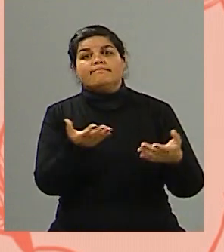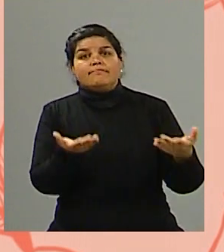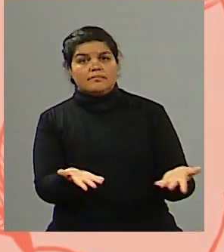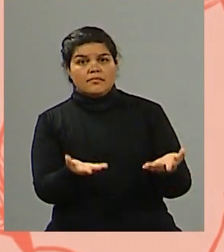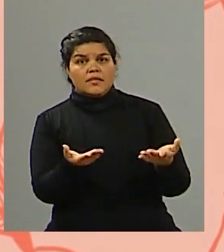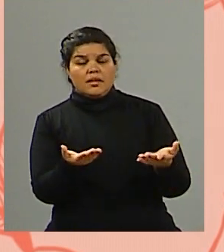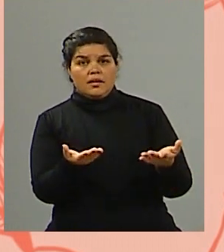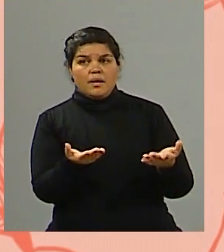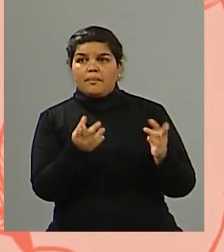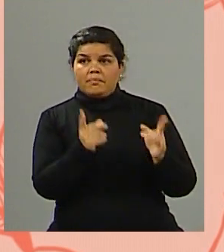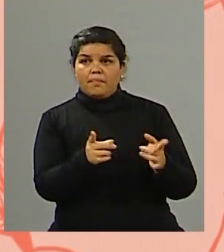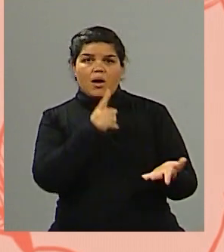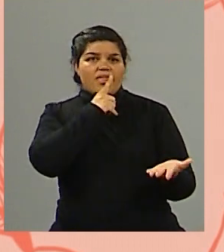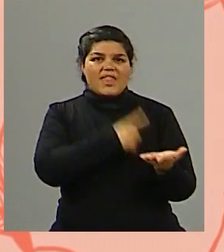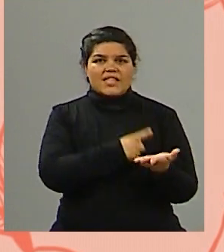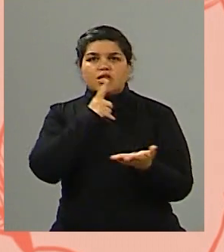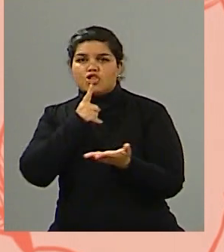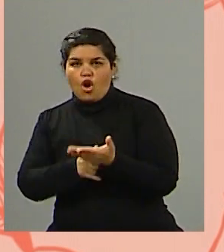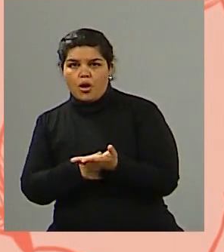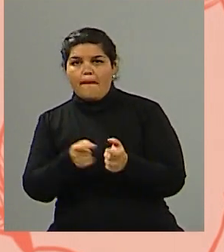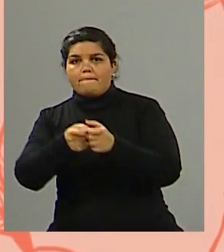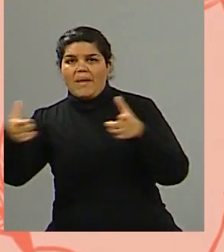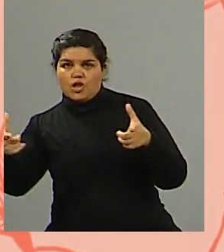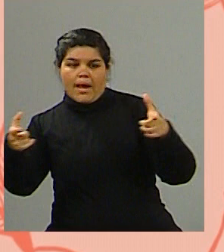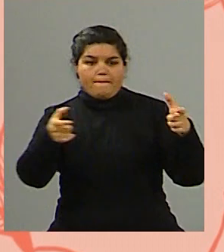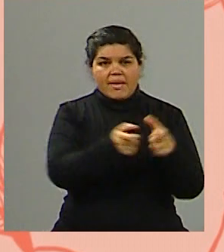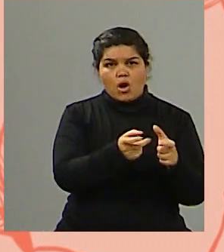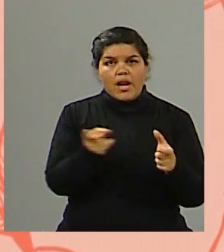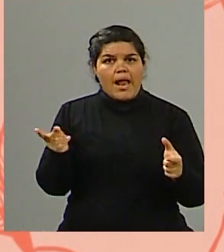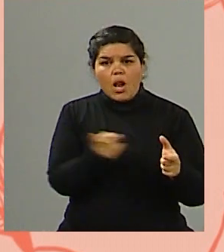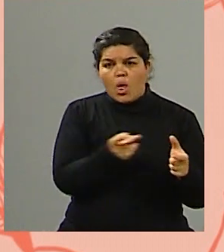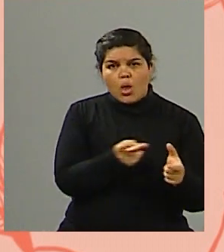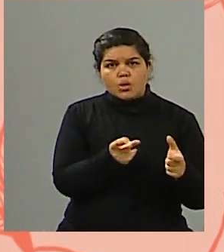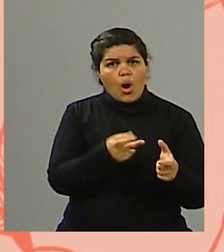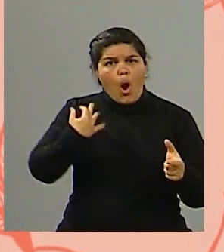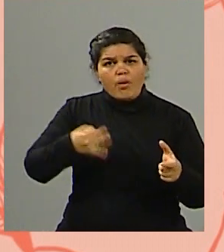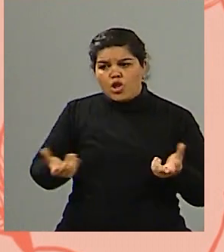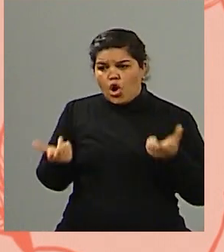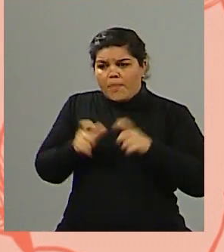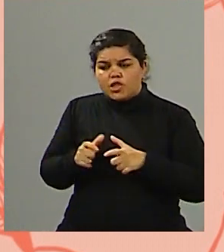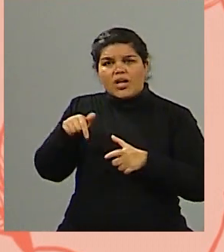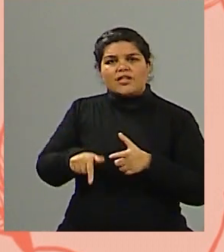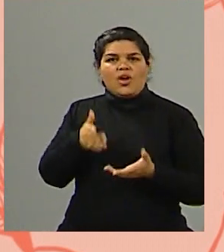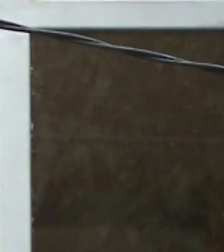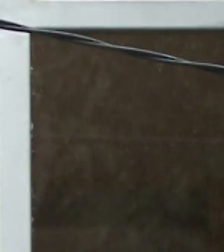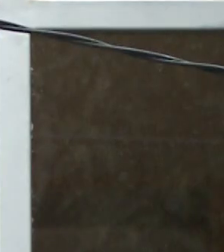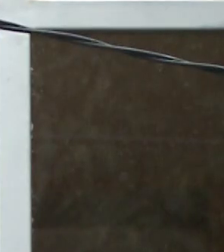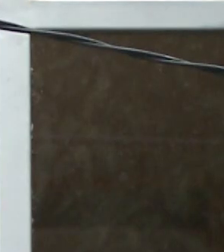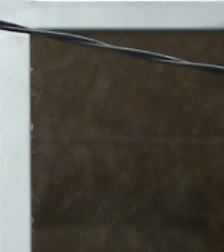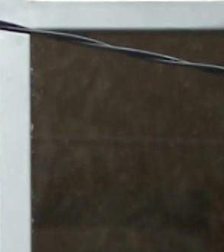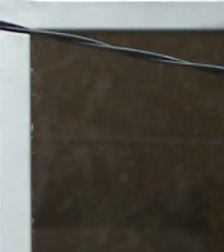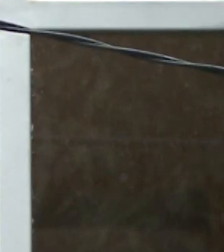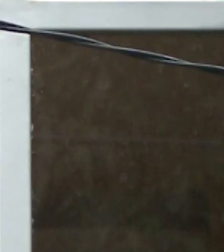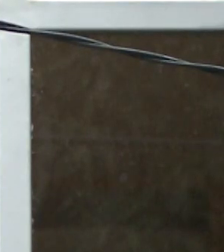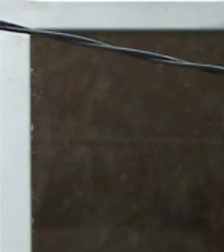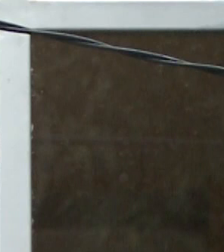estaba, los dos dictámenes no fueron discutidos en la comisión que debía intervenir obligatoriamente, que era la Comisión de Derechos y Garantías Constitucionales,